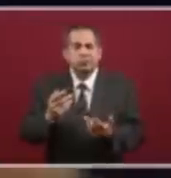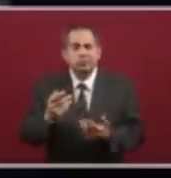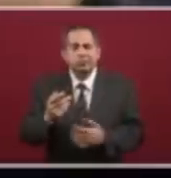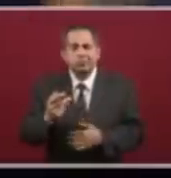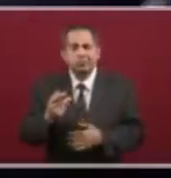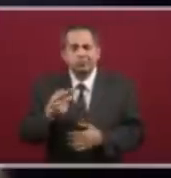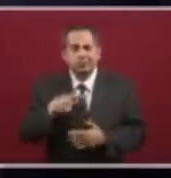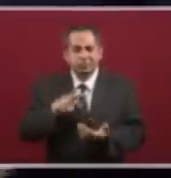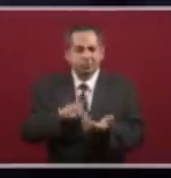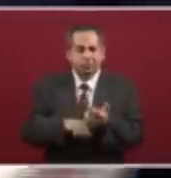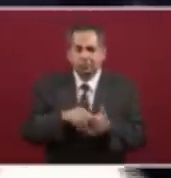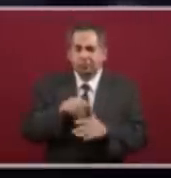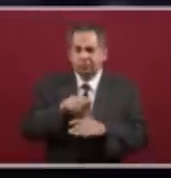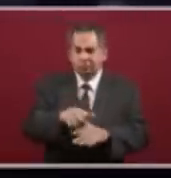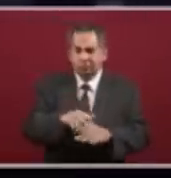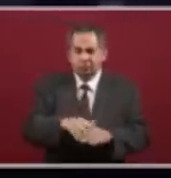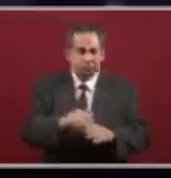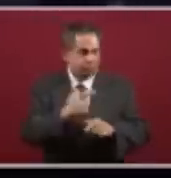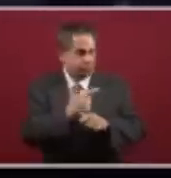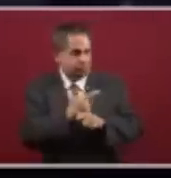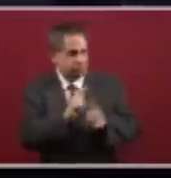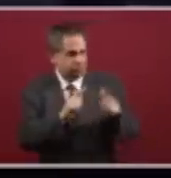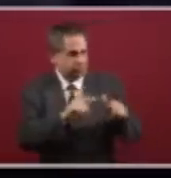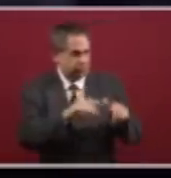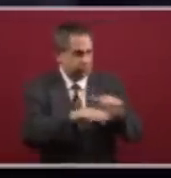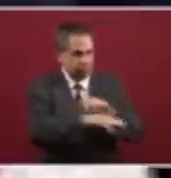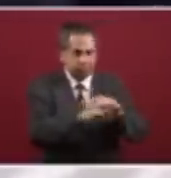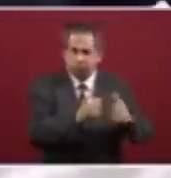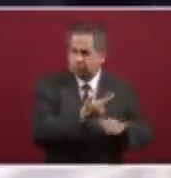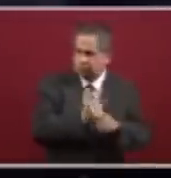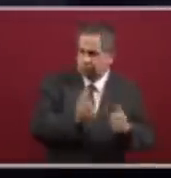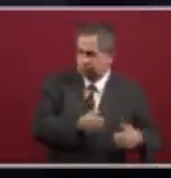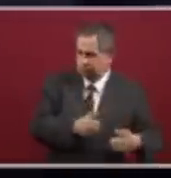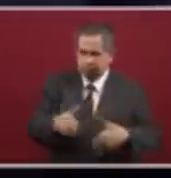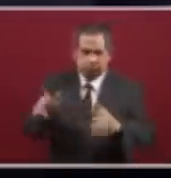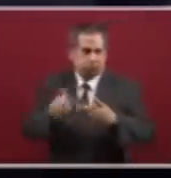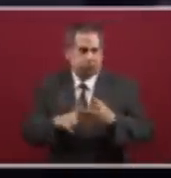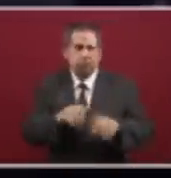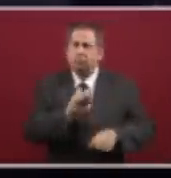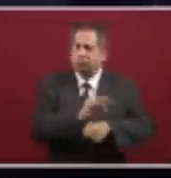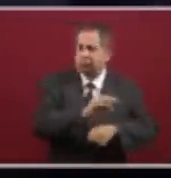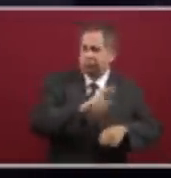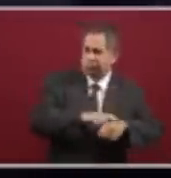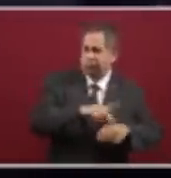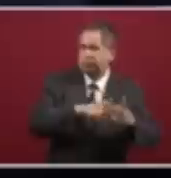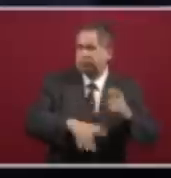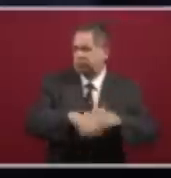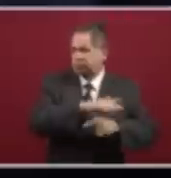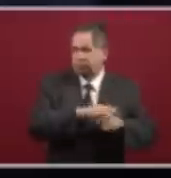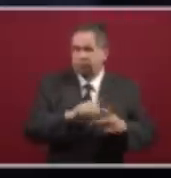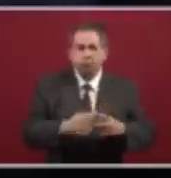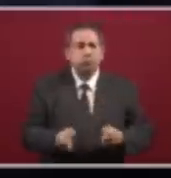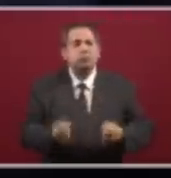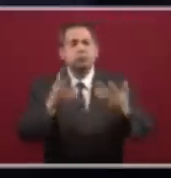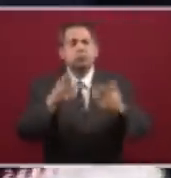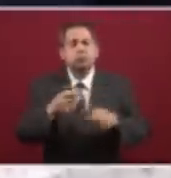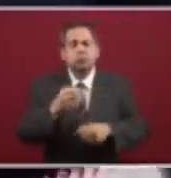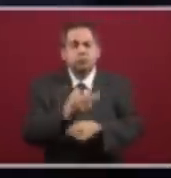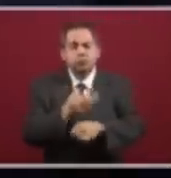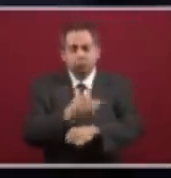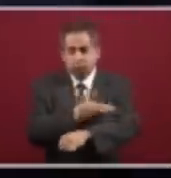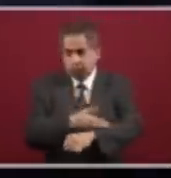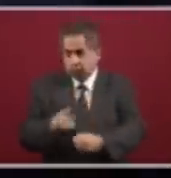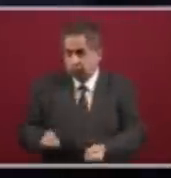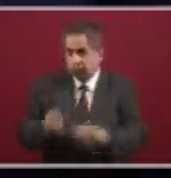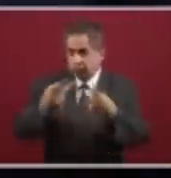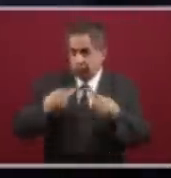sobre la sobre liberación de luchadores sociales sobre defensores ambientales hay en puerta hay algún